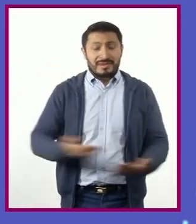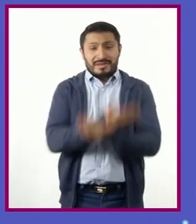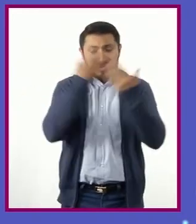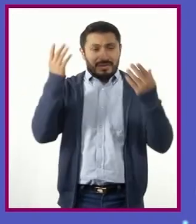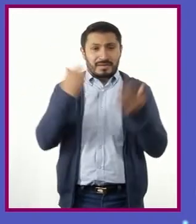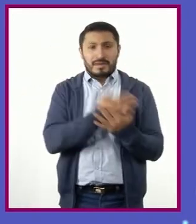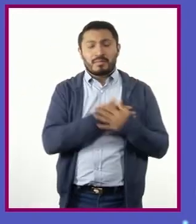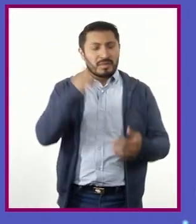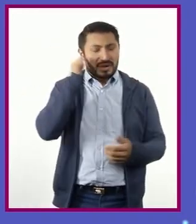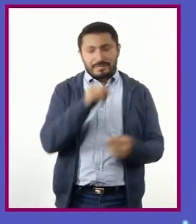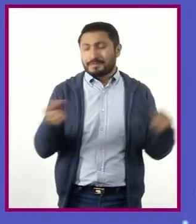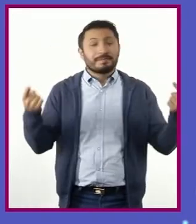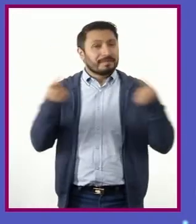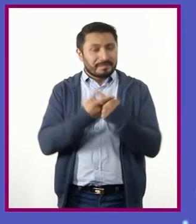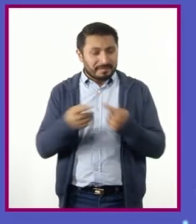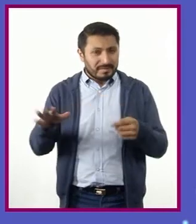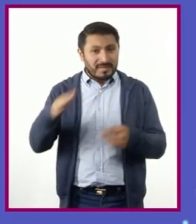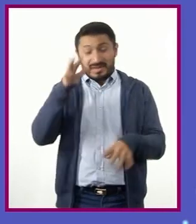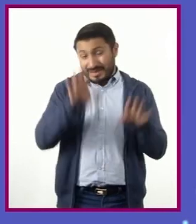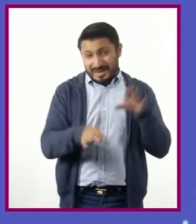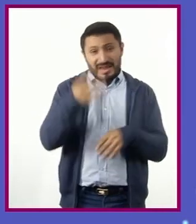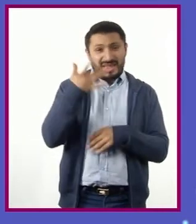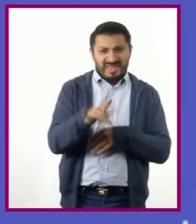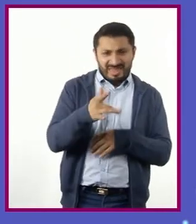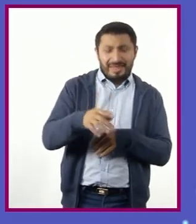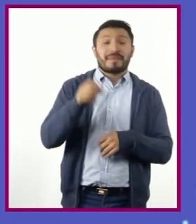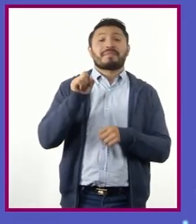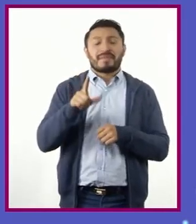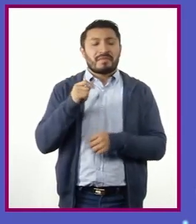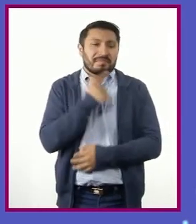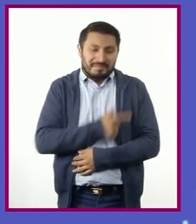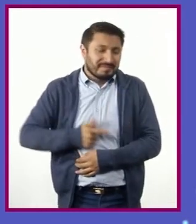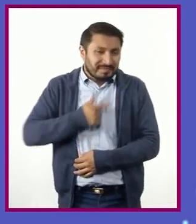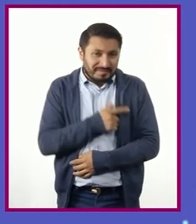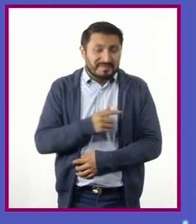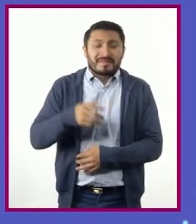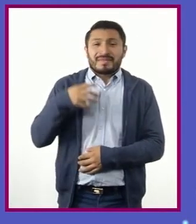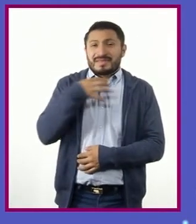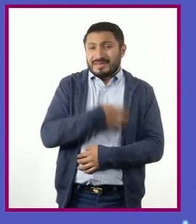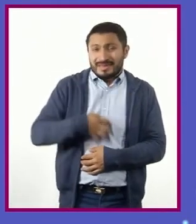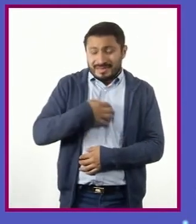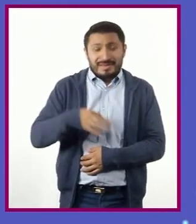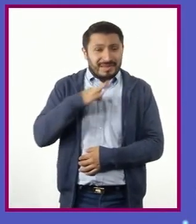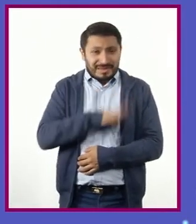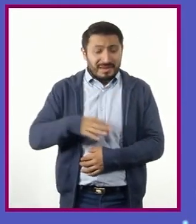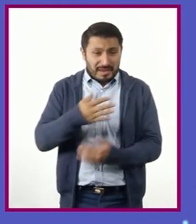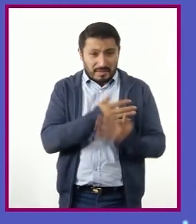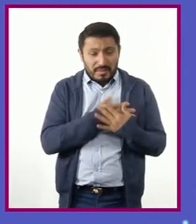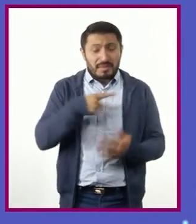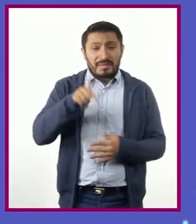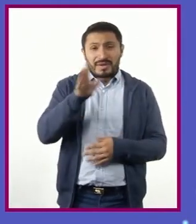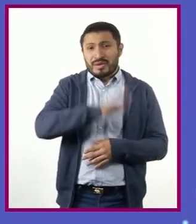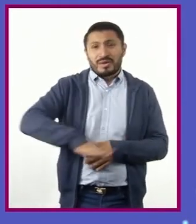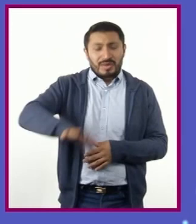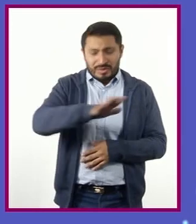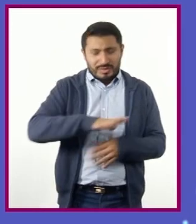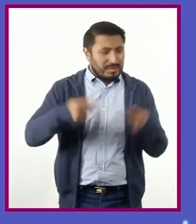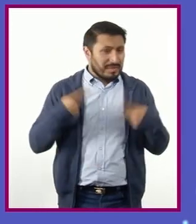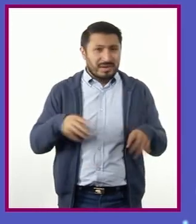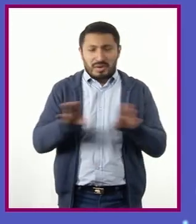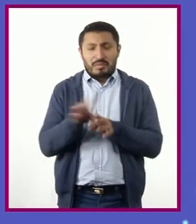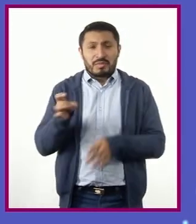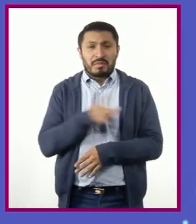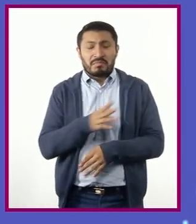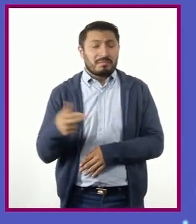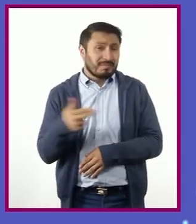siempre contradictorio, pues es doloroso y también placentero. Aunque todos lo buscamos, tenemos miedo de salir heridos. Y